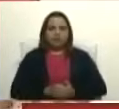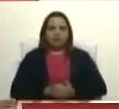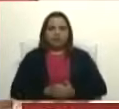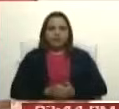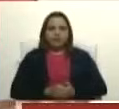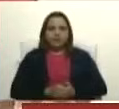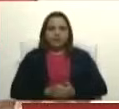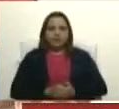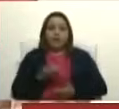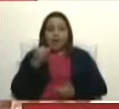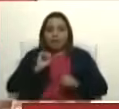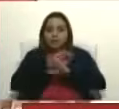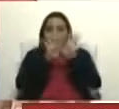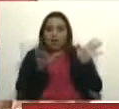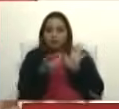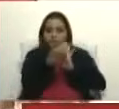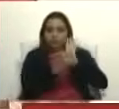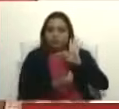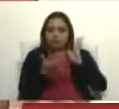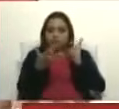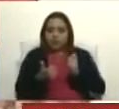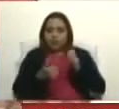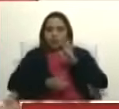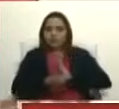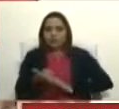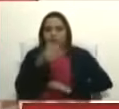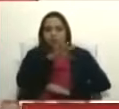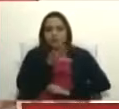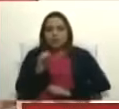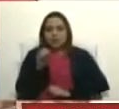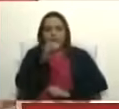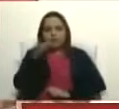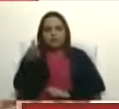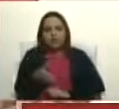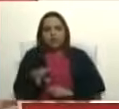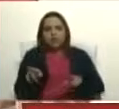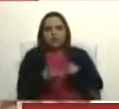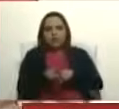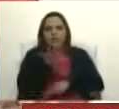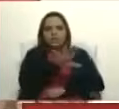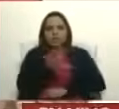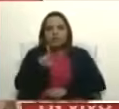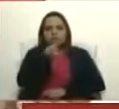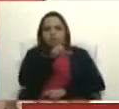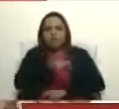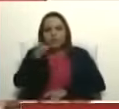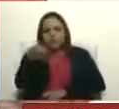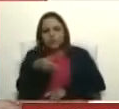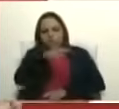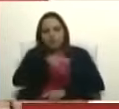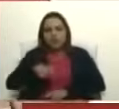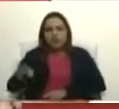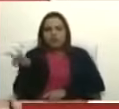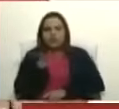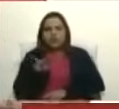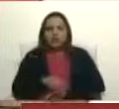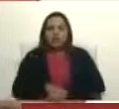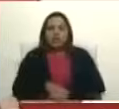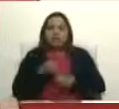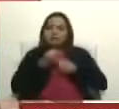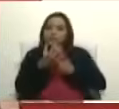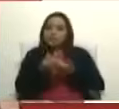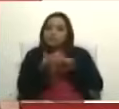No hay dudas de estos números. Más del 50%, 51% de la población venezolana así se expresó.